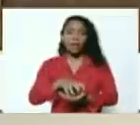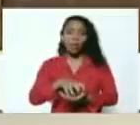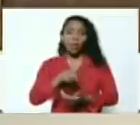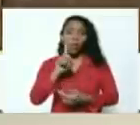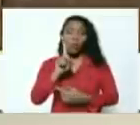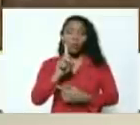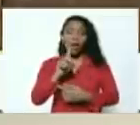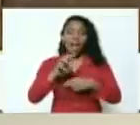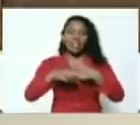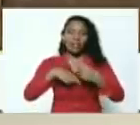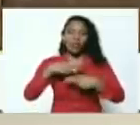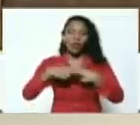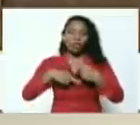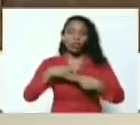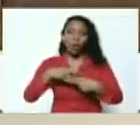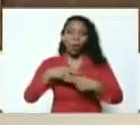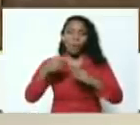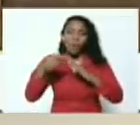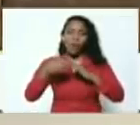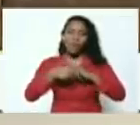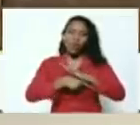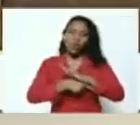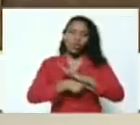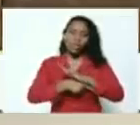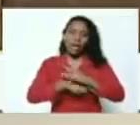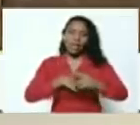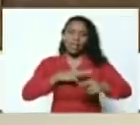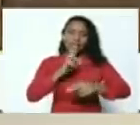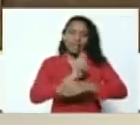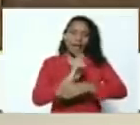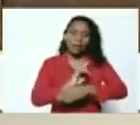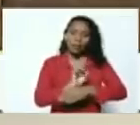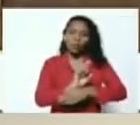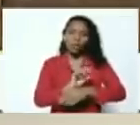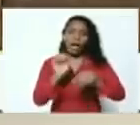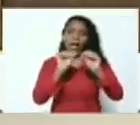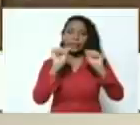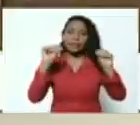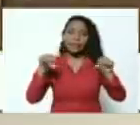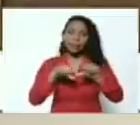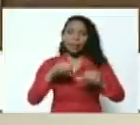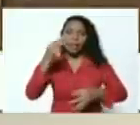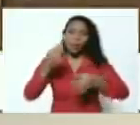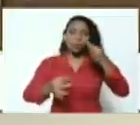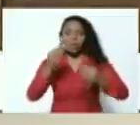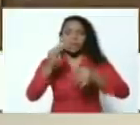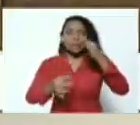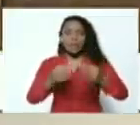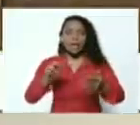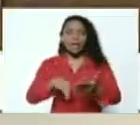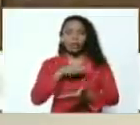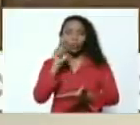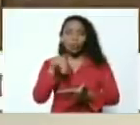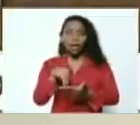una revolución profunda y acelerada del sistema de justicia